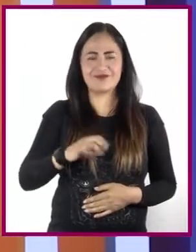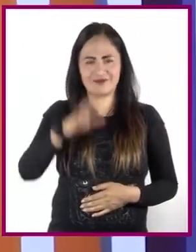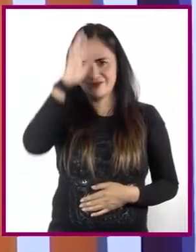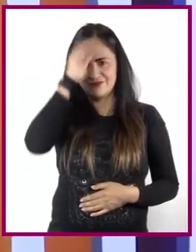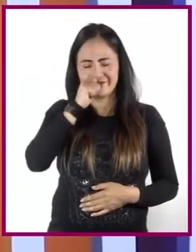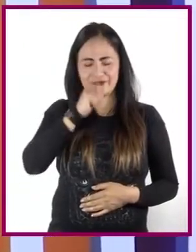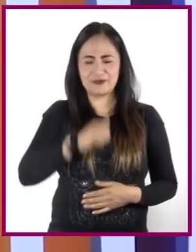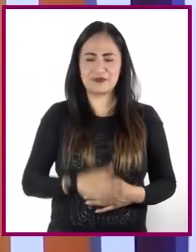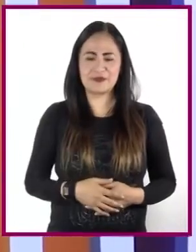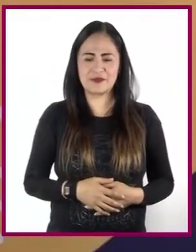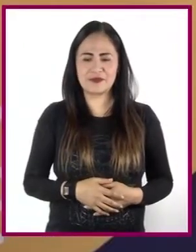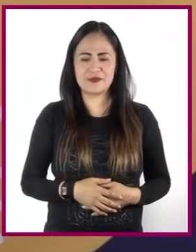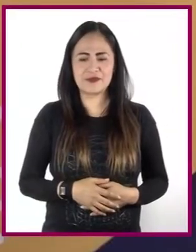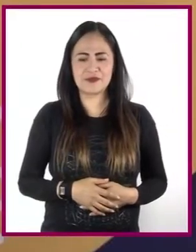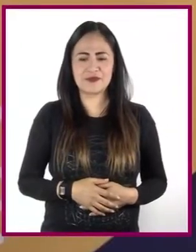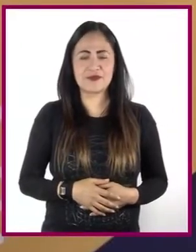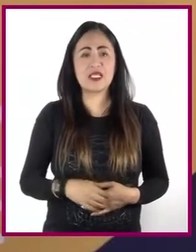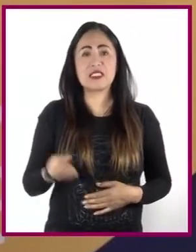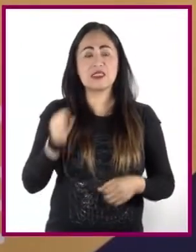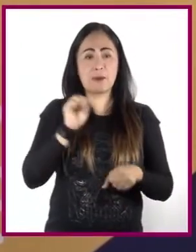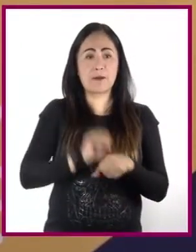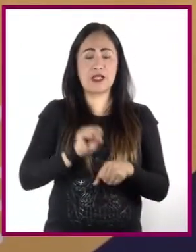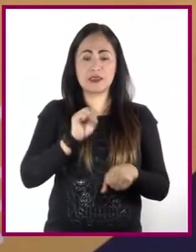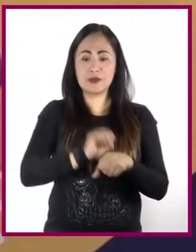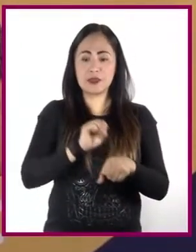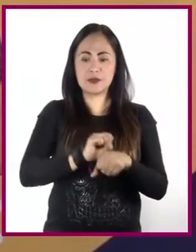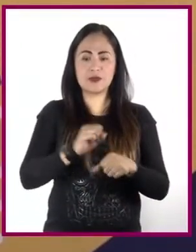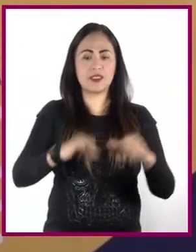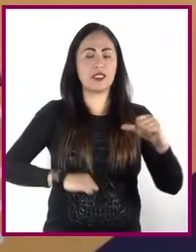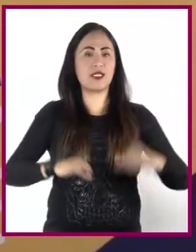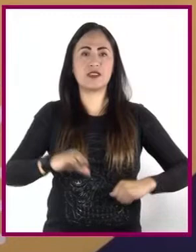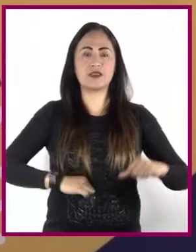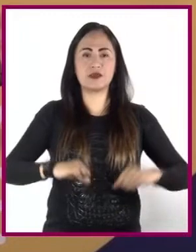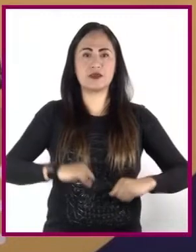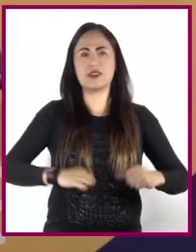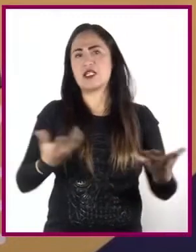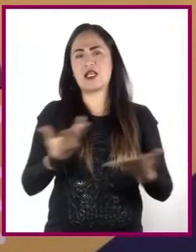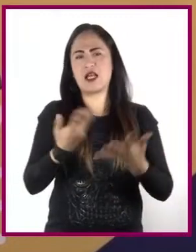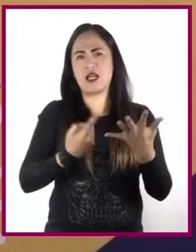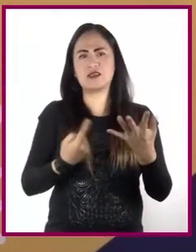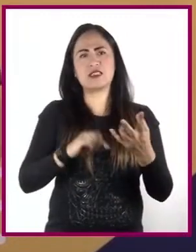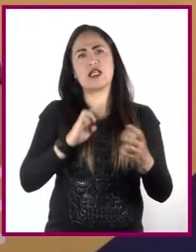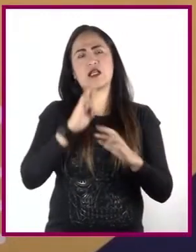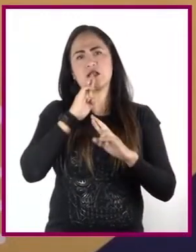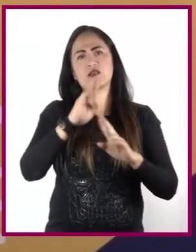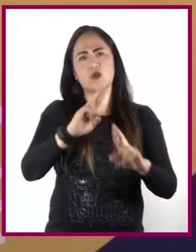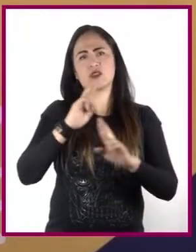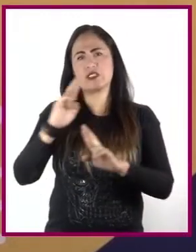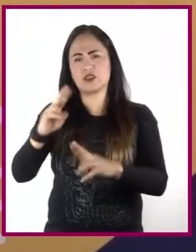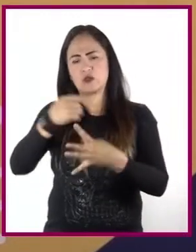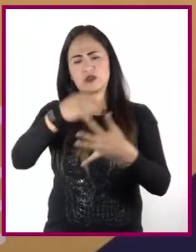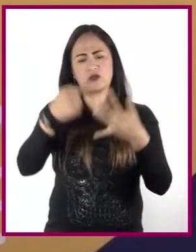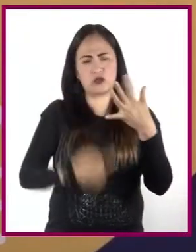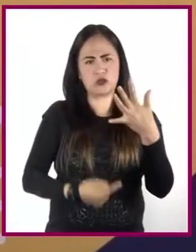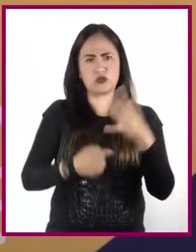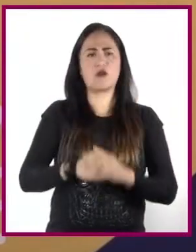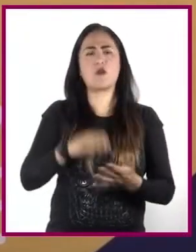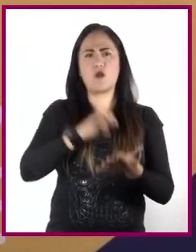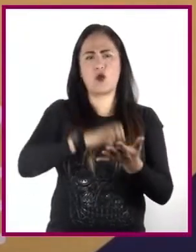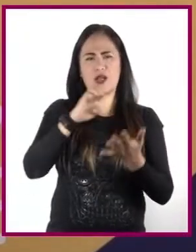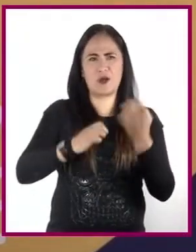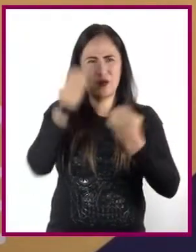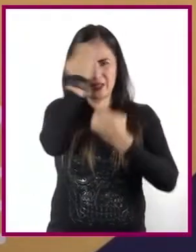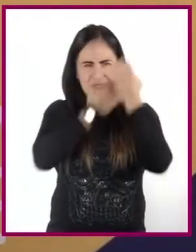gusto. En estas semanas he estado trabajando con actividades que relacionan ejercicios de opción múltiple, como los que se aplican en